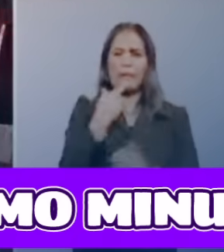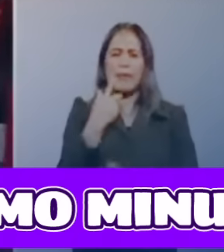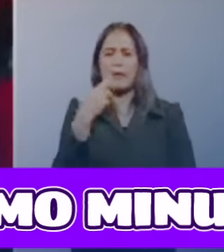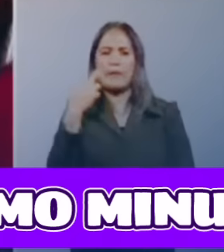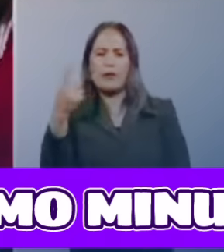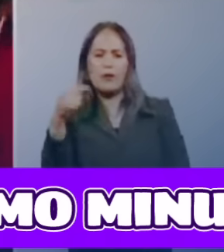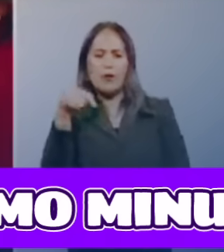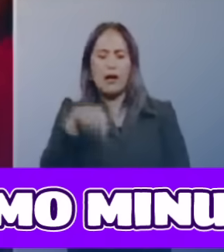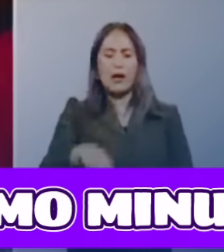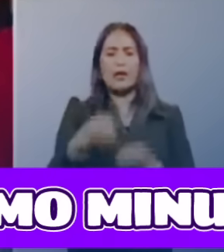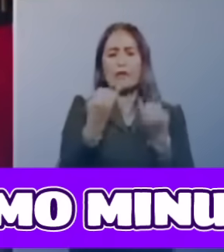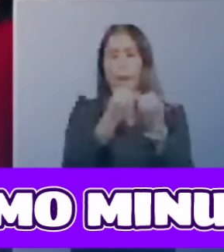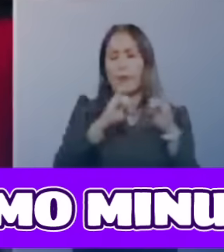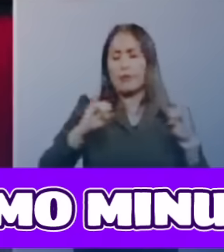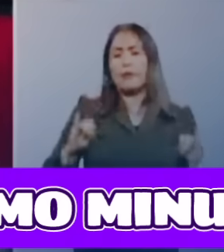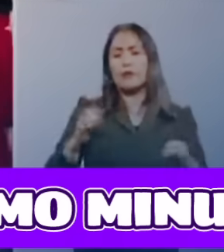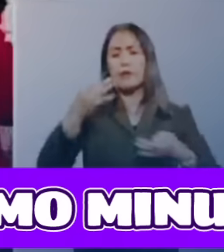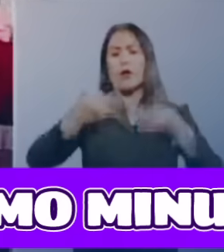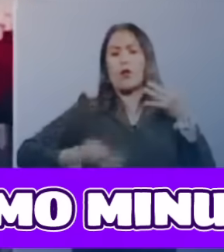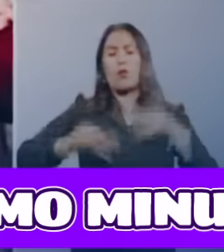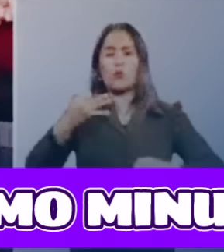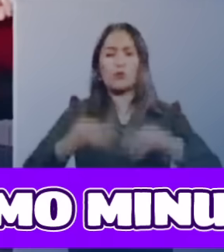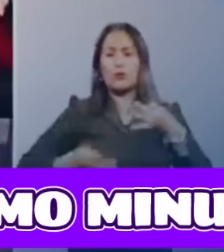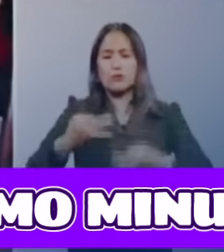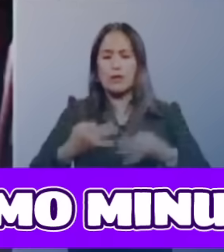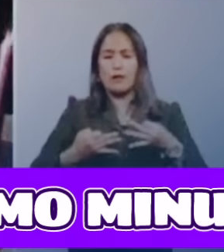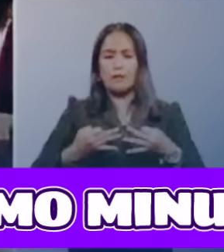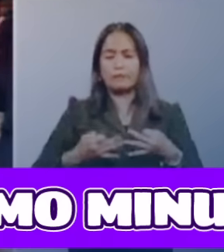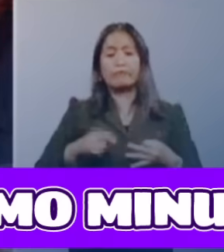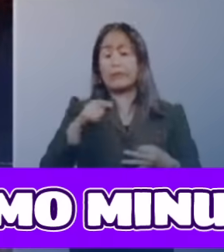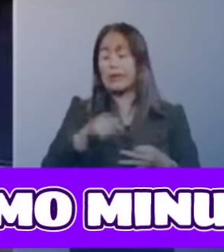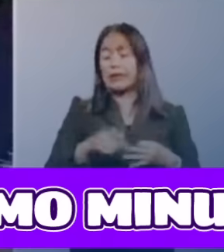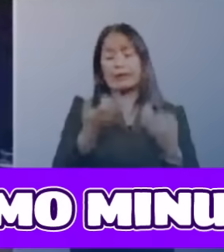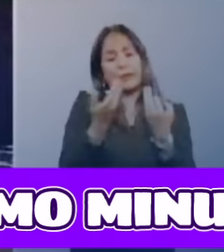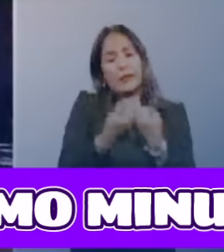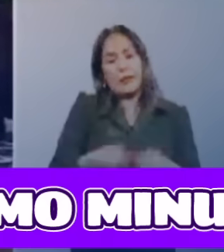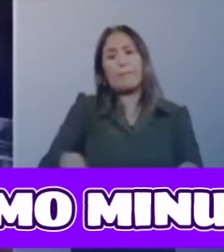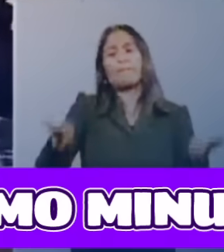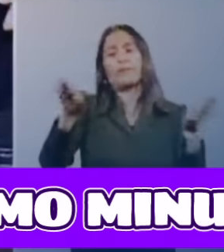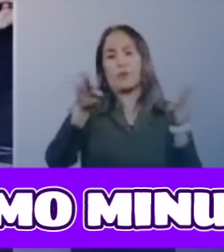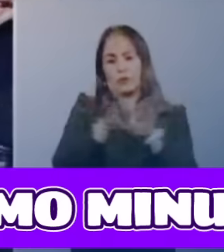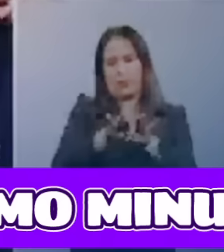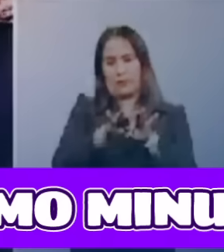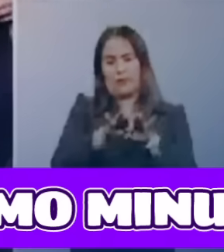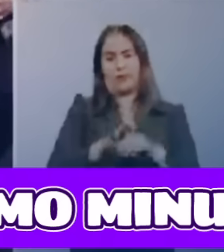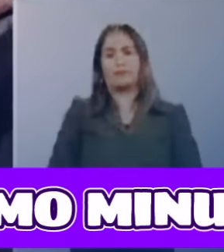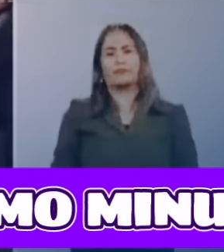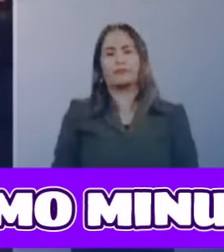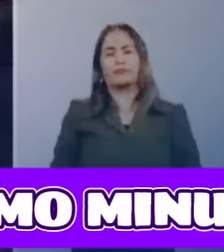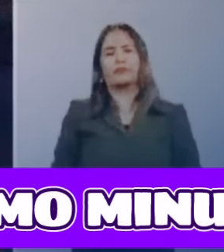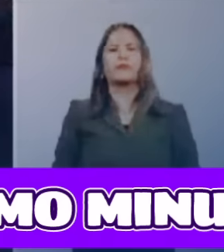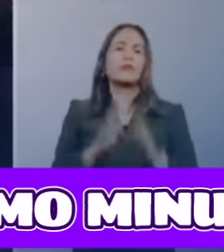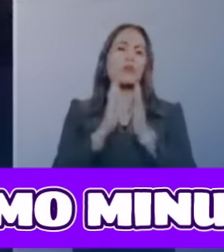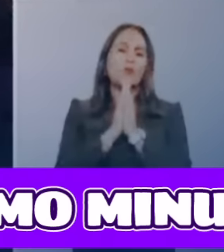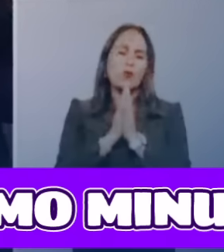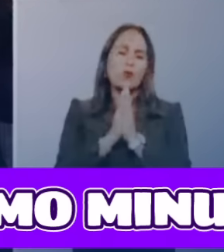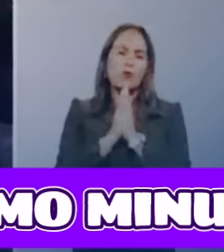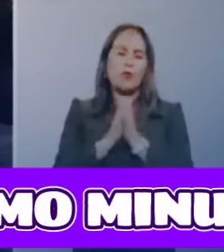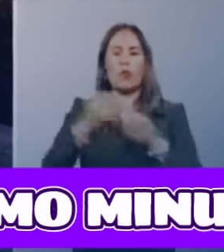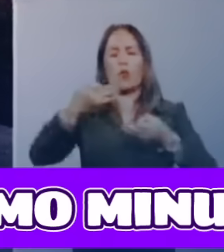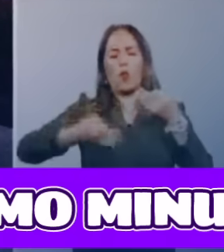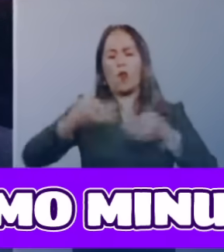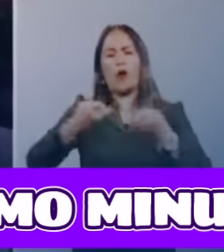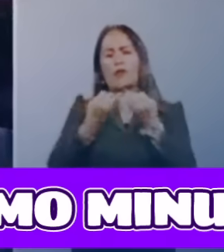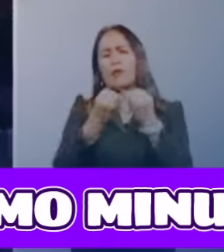la independencia judicial ocupa un lugar de la mayor relevancia. Preservemos la independencia